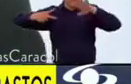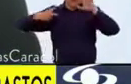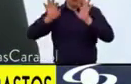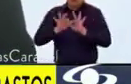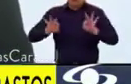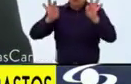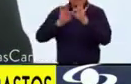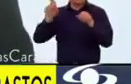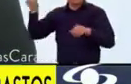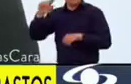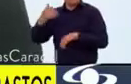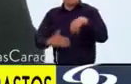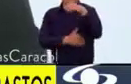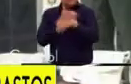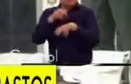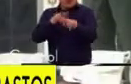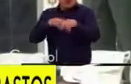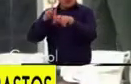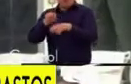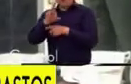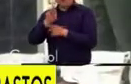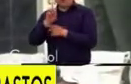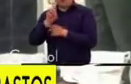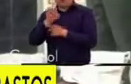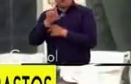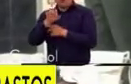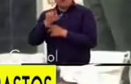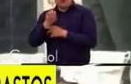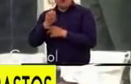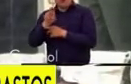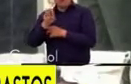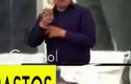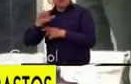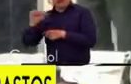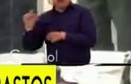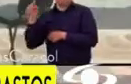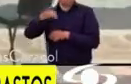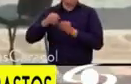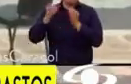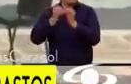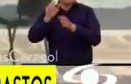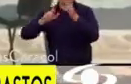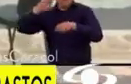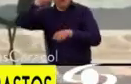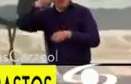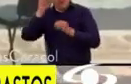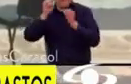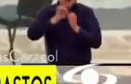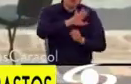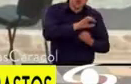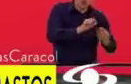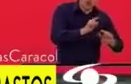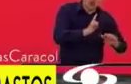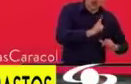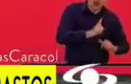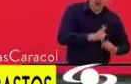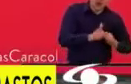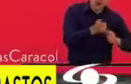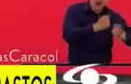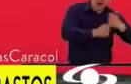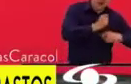Zea, acompañado de la Policía Nacional, miembros de la Junta Directiva y algunos líderes de los comerciantes, se realizó la jornada. Maneja